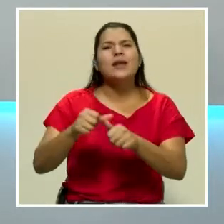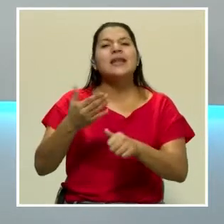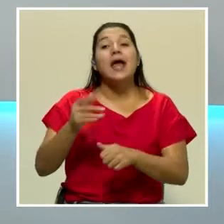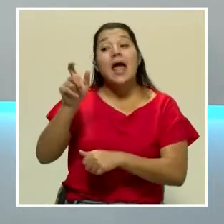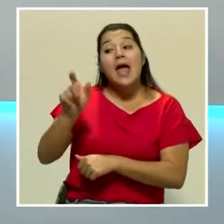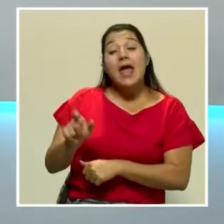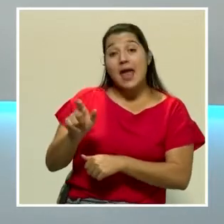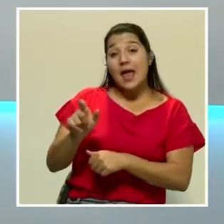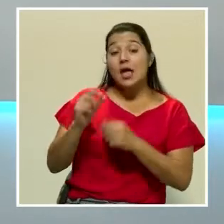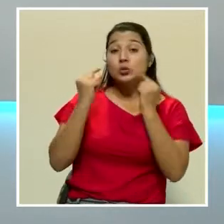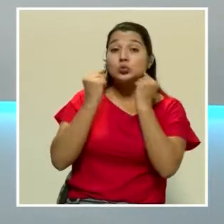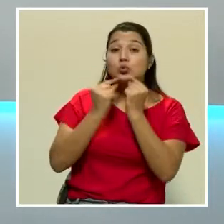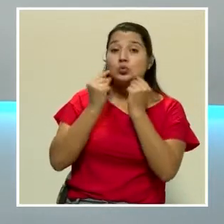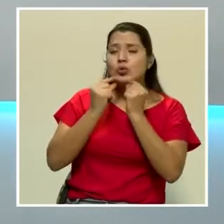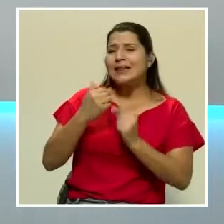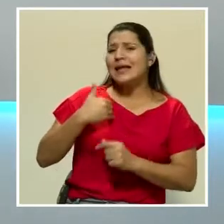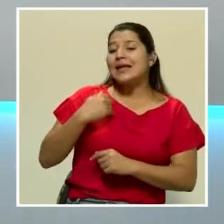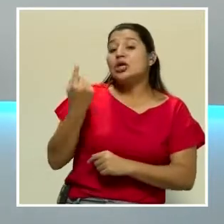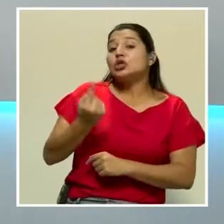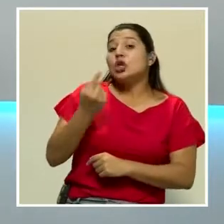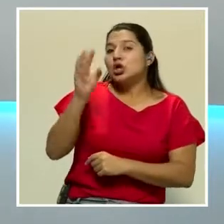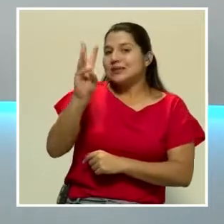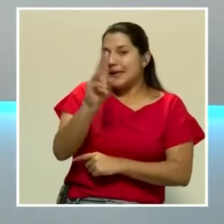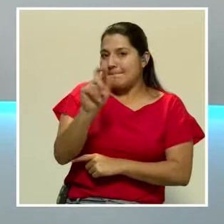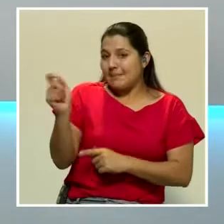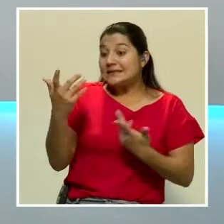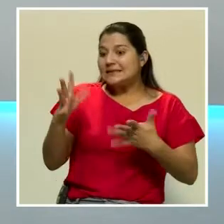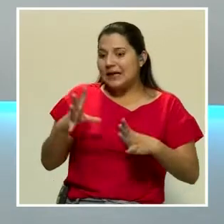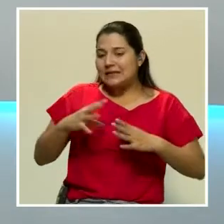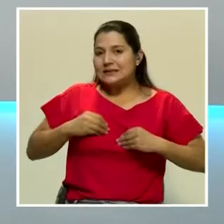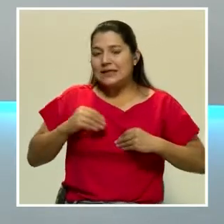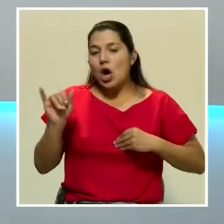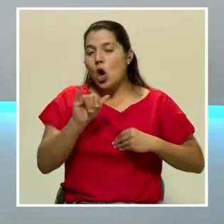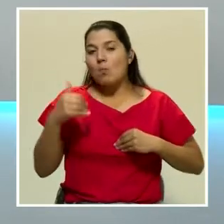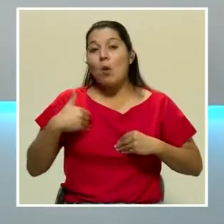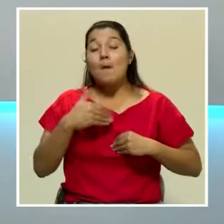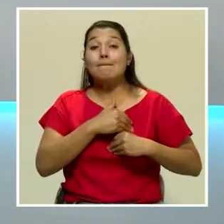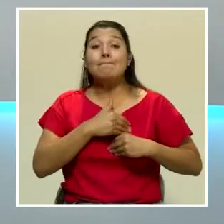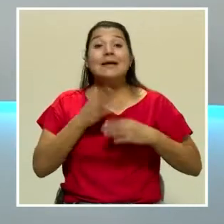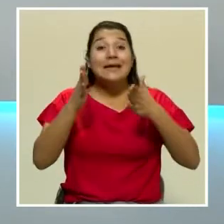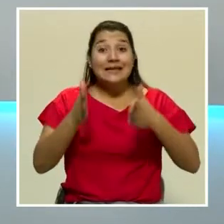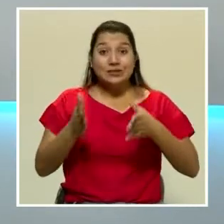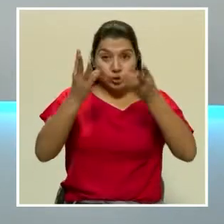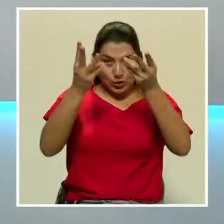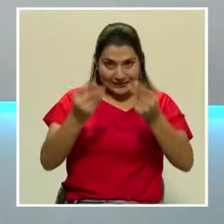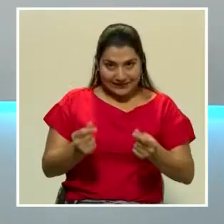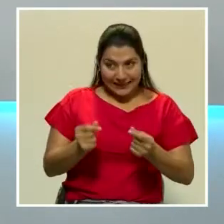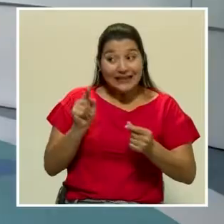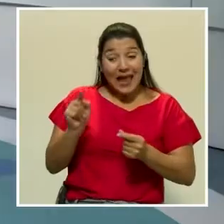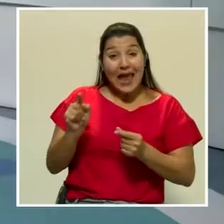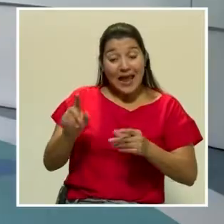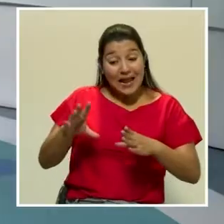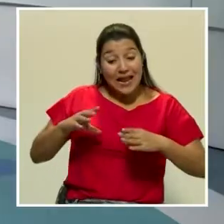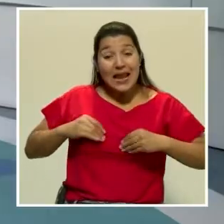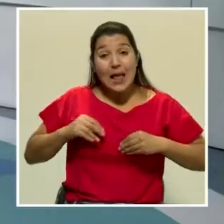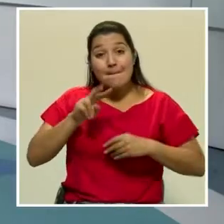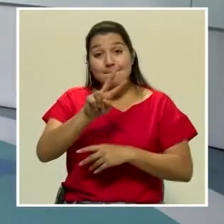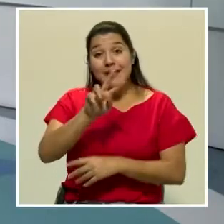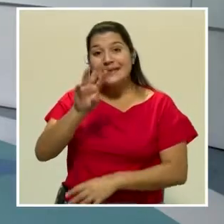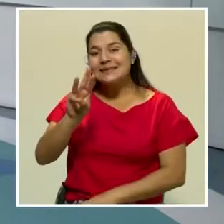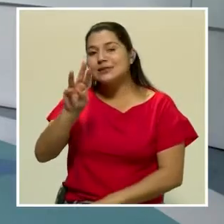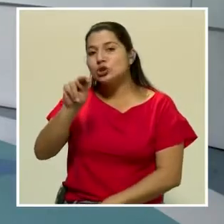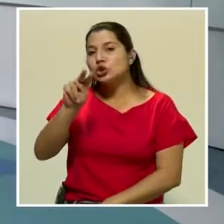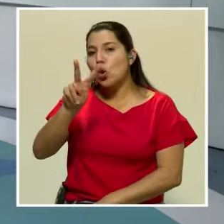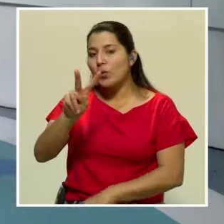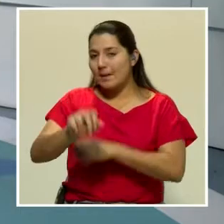señor Chávez tenía apenas 6 meses de ocupar su cargo como ministro de Hacienda. Él asumió el 26 de noviembre